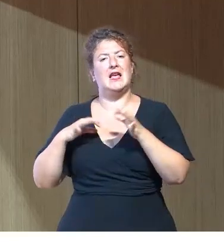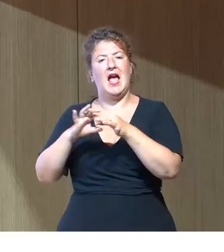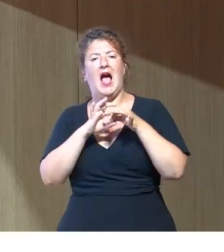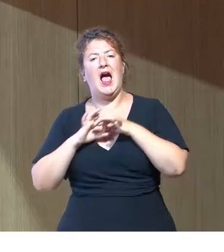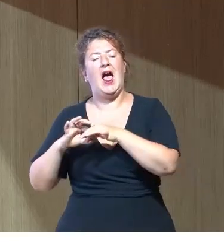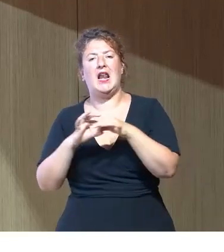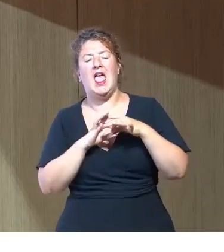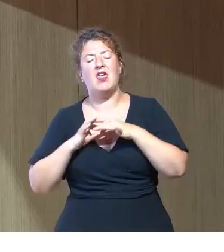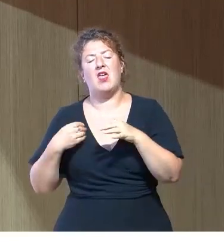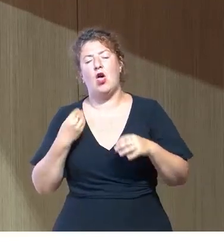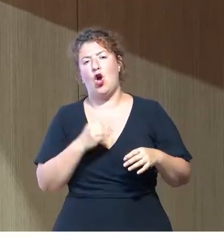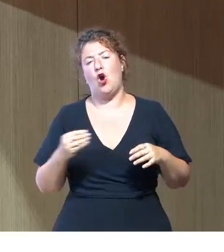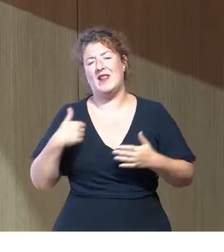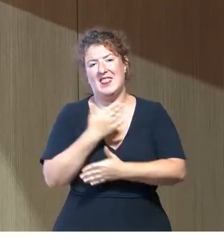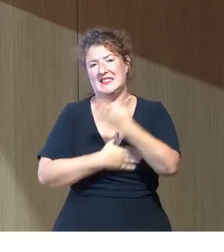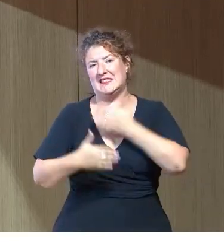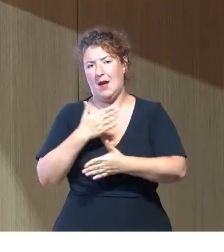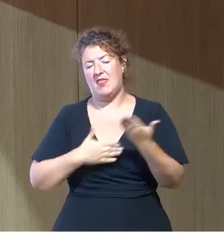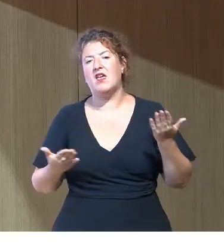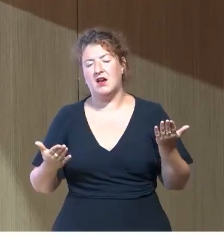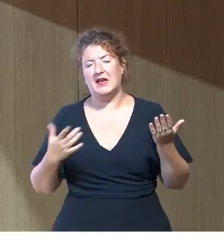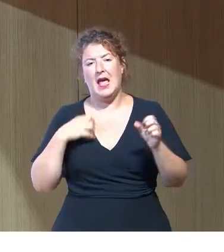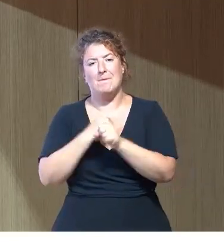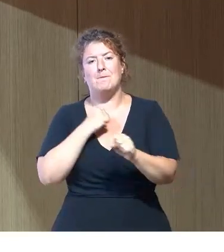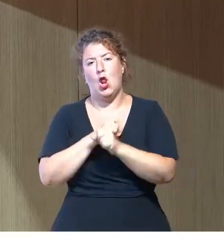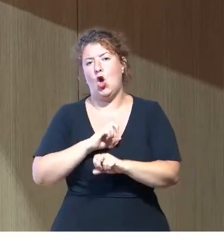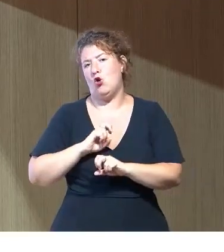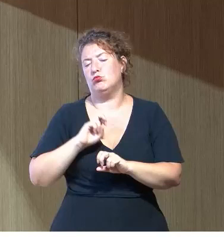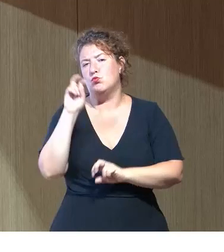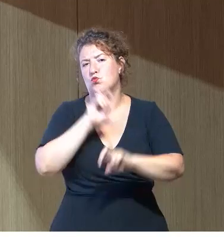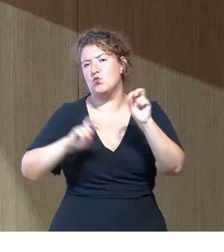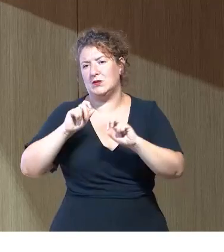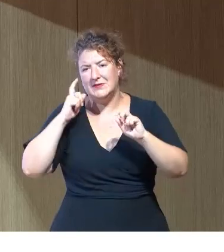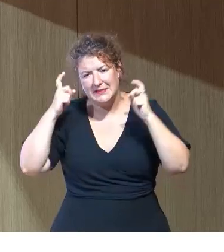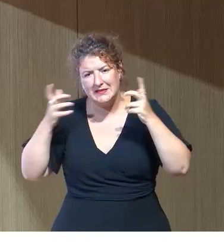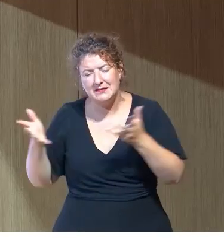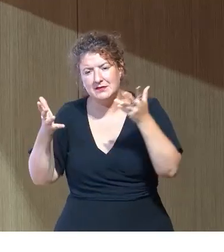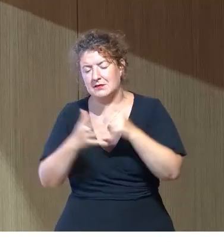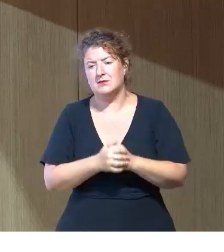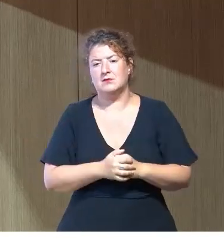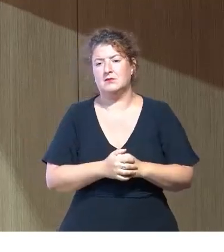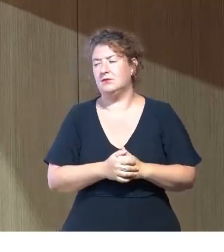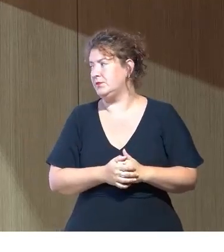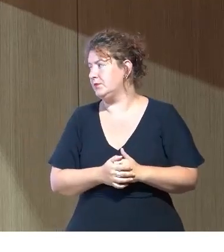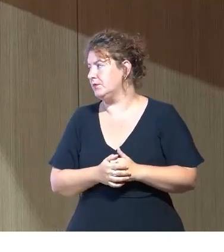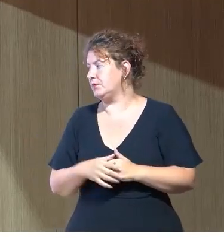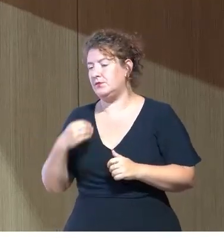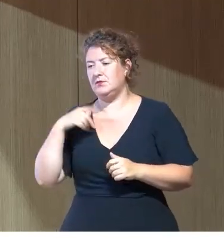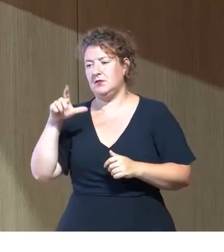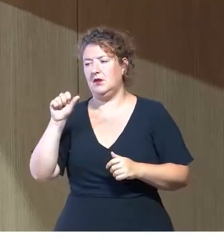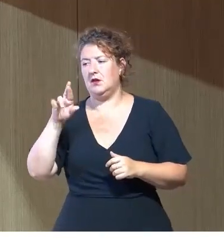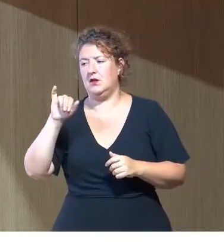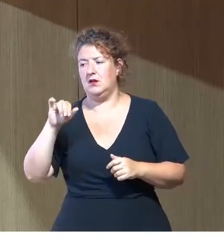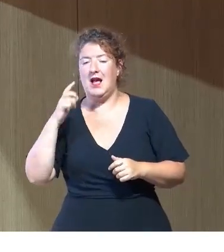de la activación de los jóvenes con discapacidad que buscan un empleo no tenemos una empresa después lo contaré y lo ha comentado lari